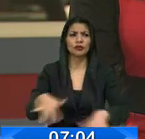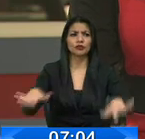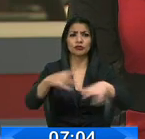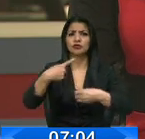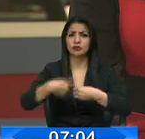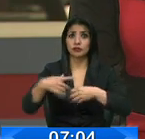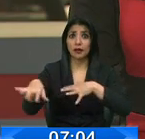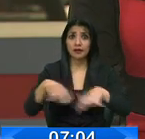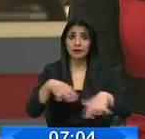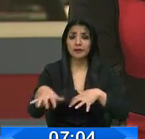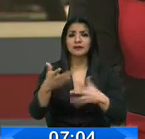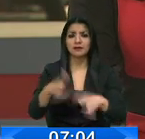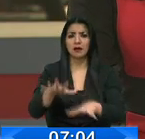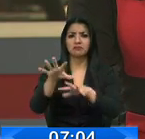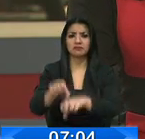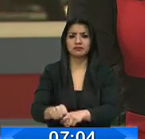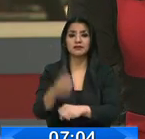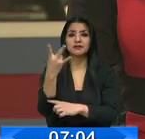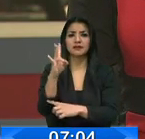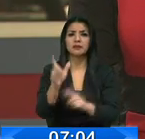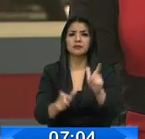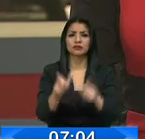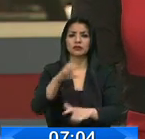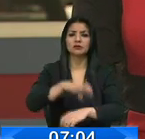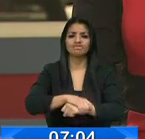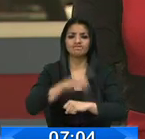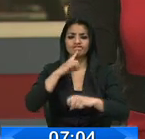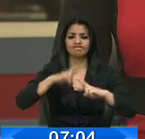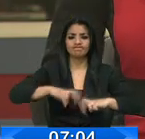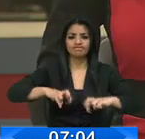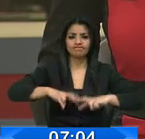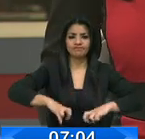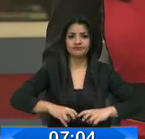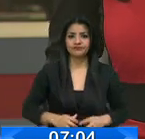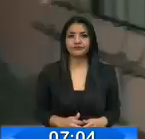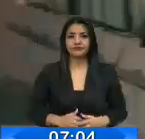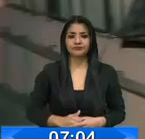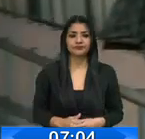capital. 17 personas fueron detenidas para investigaciones.